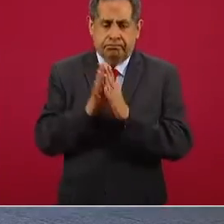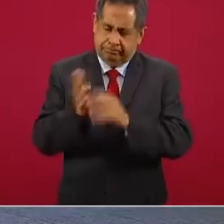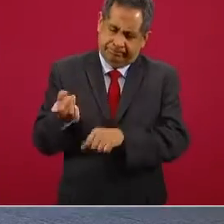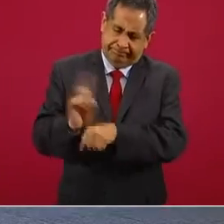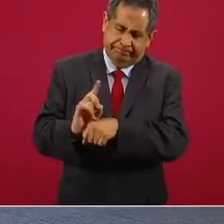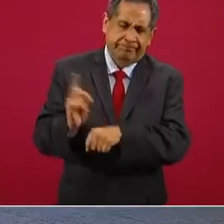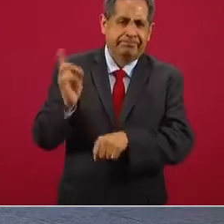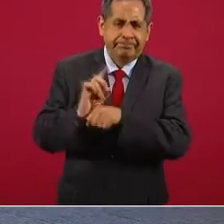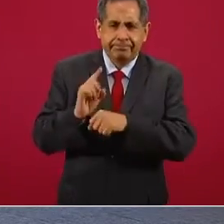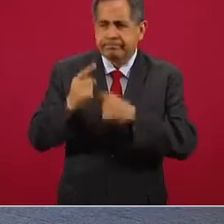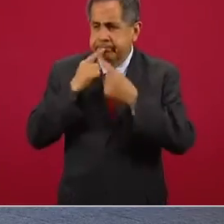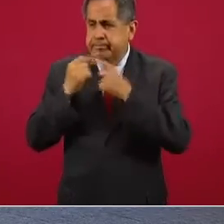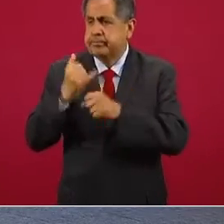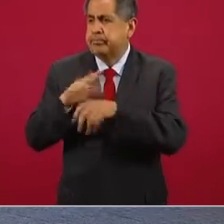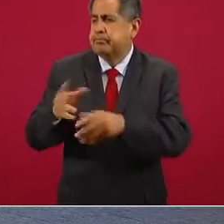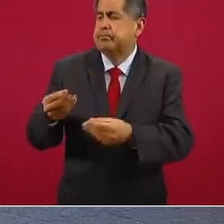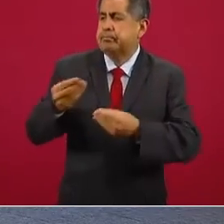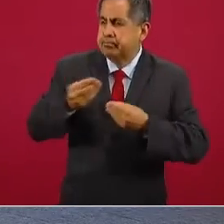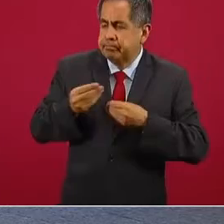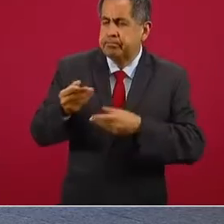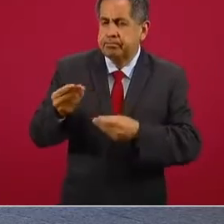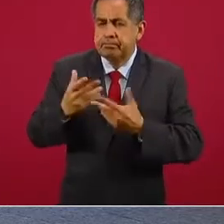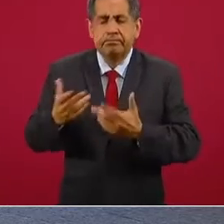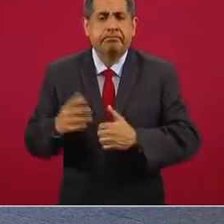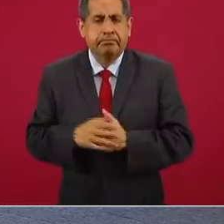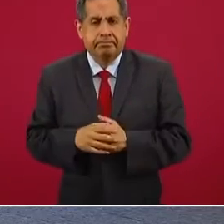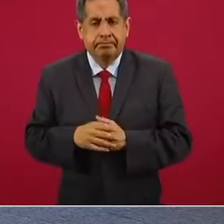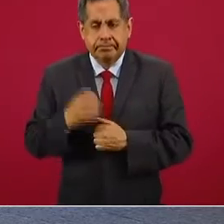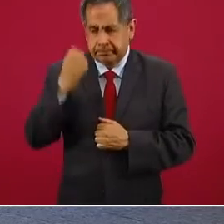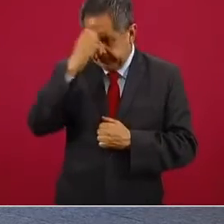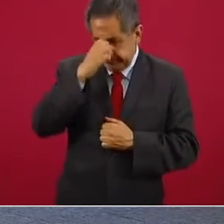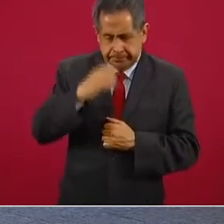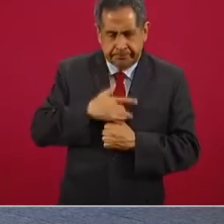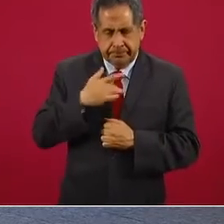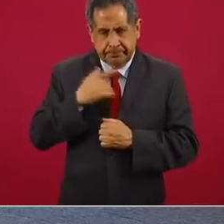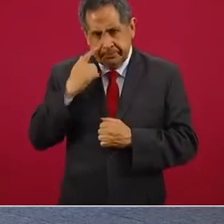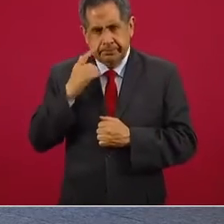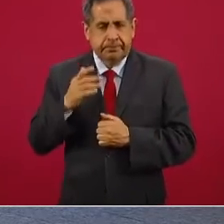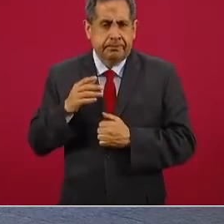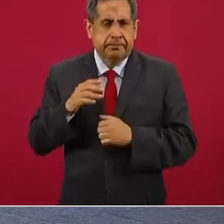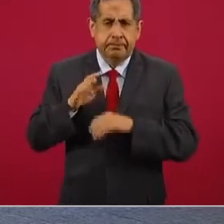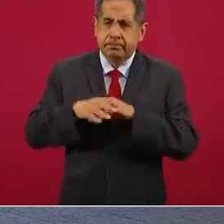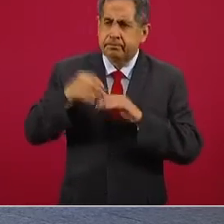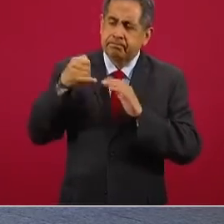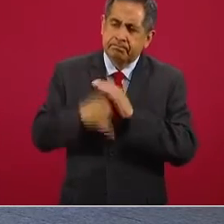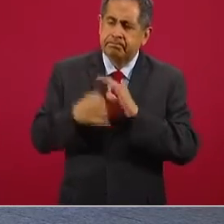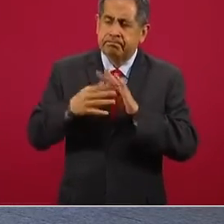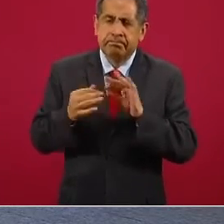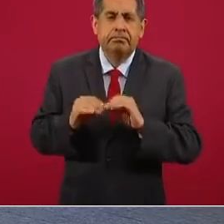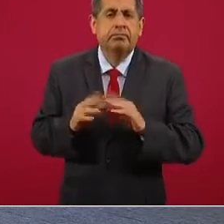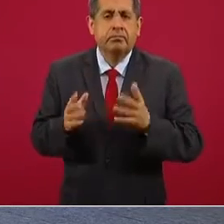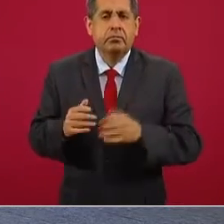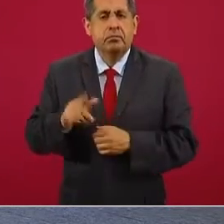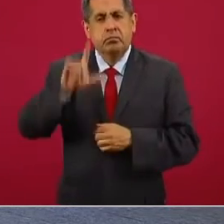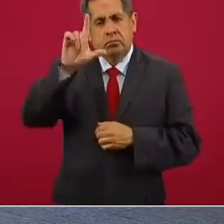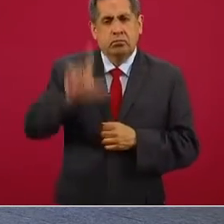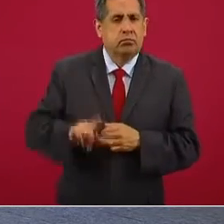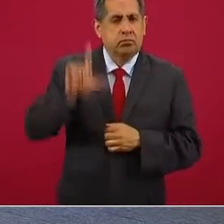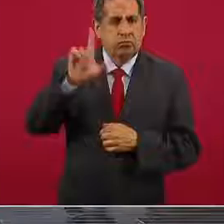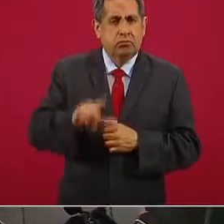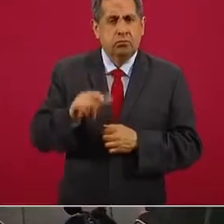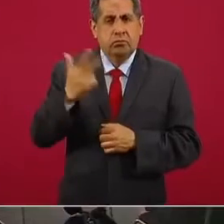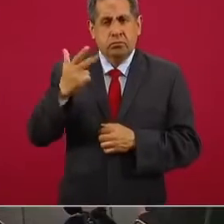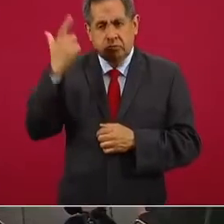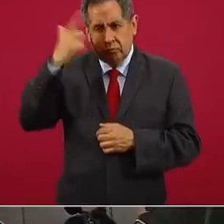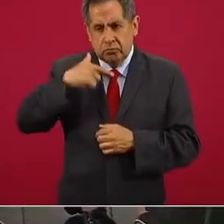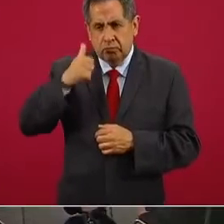Diario tenemos un informe y una evaluación más profunda los lunes a las 8 de la